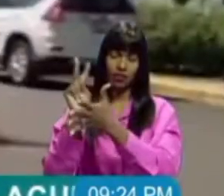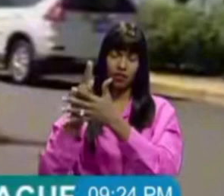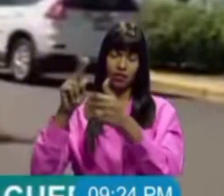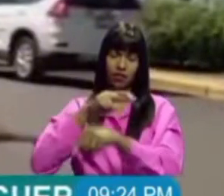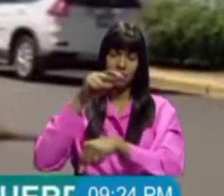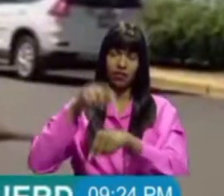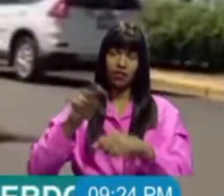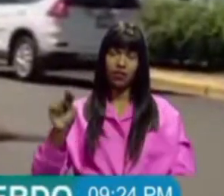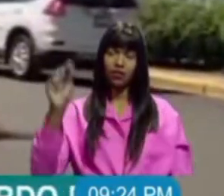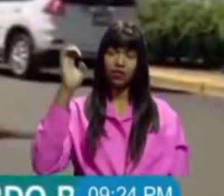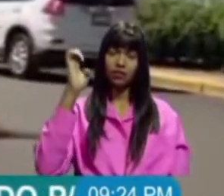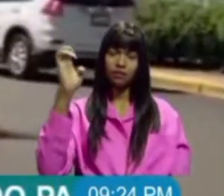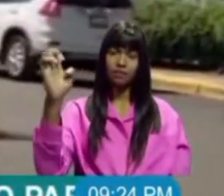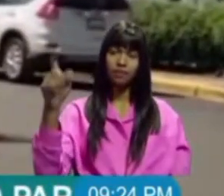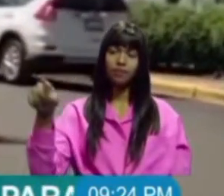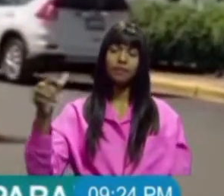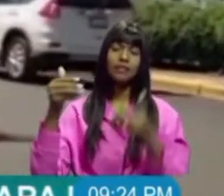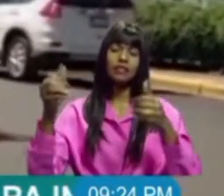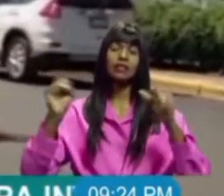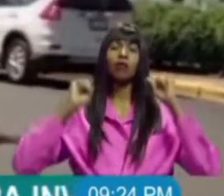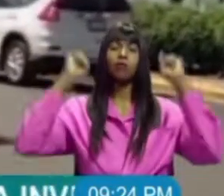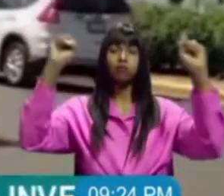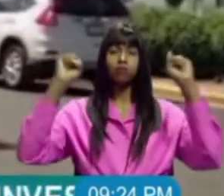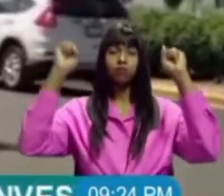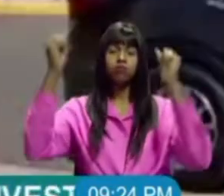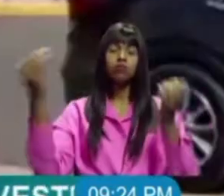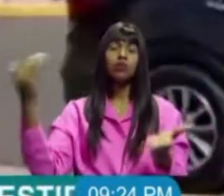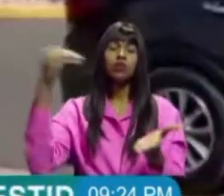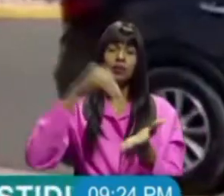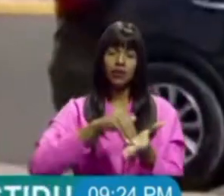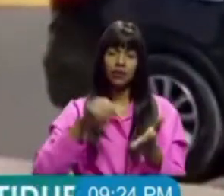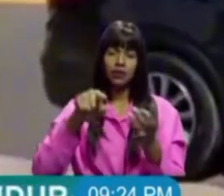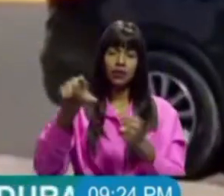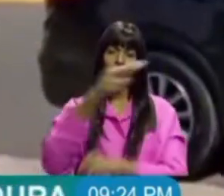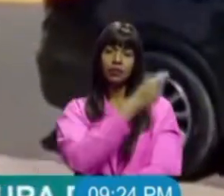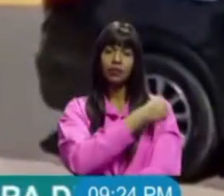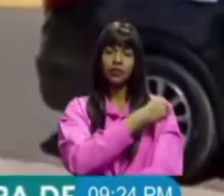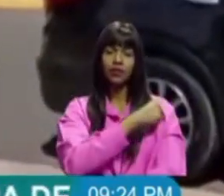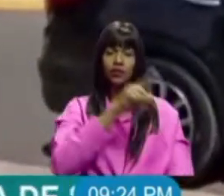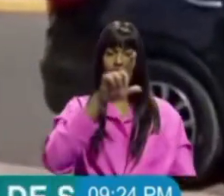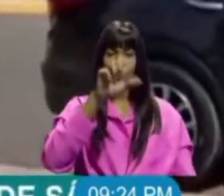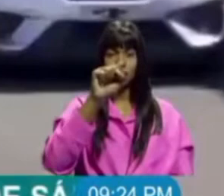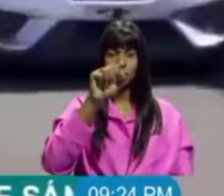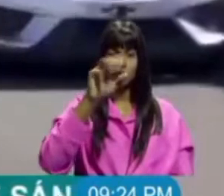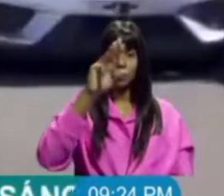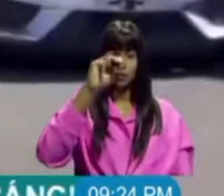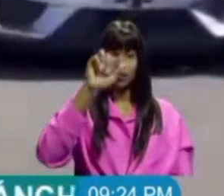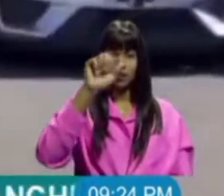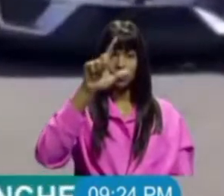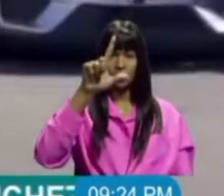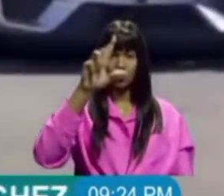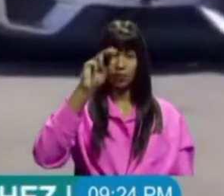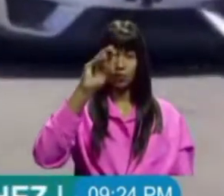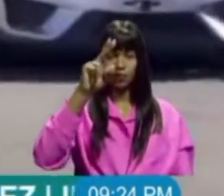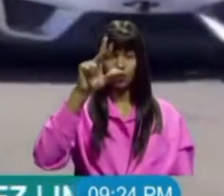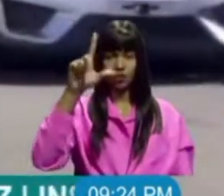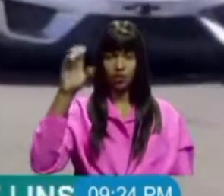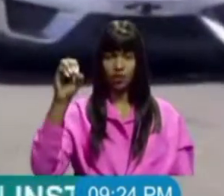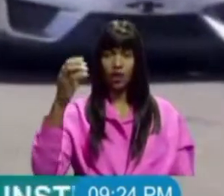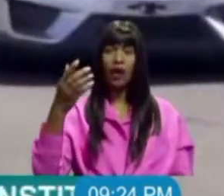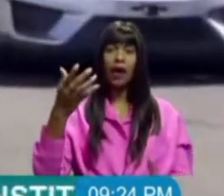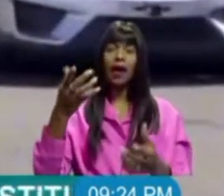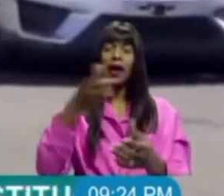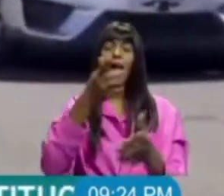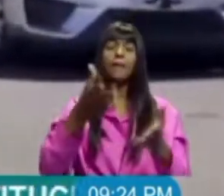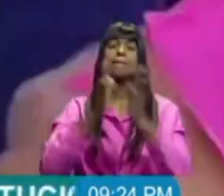Regional Nordeste realizaron protestas una vez más frente al Hospital Luis Manuel Morillo King, exigiendo la reposición de la